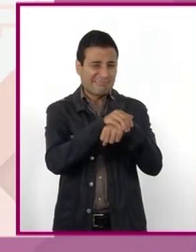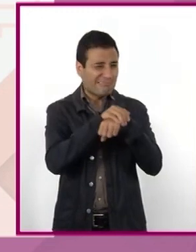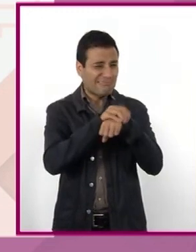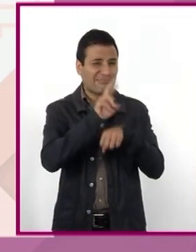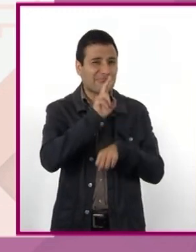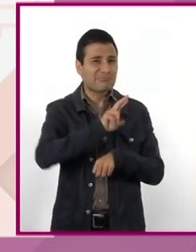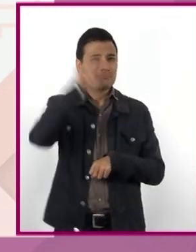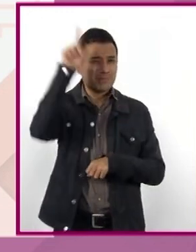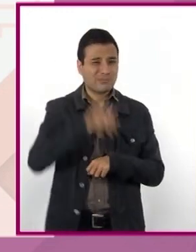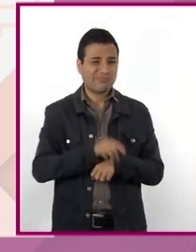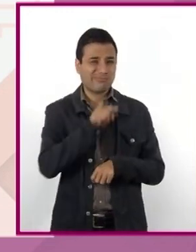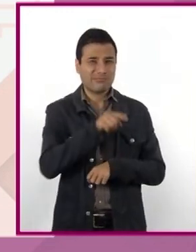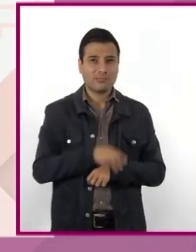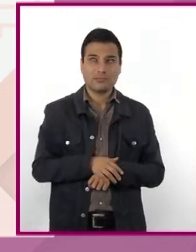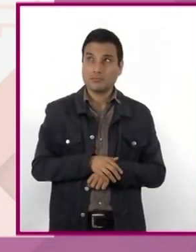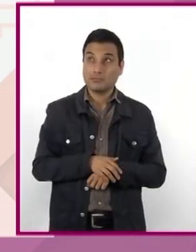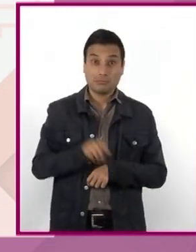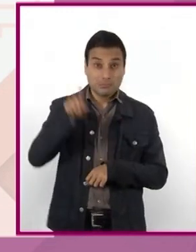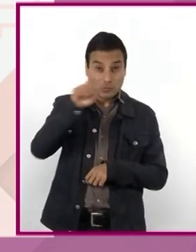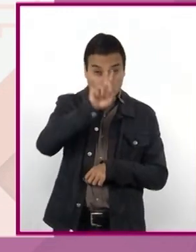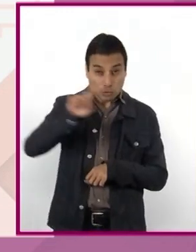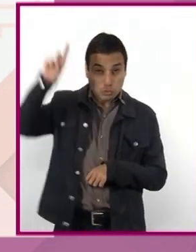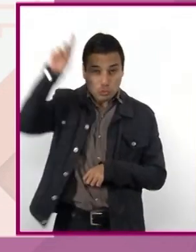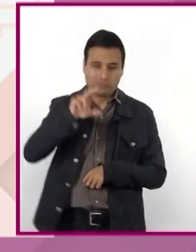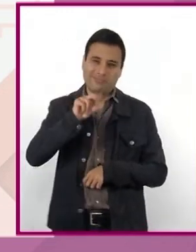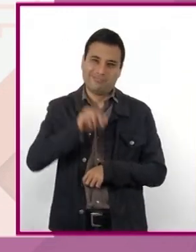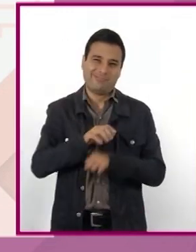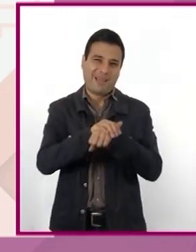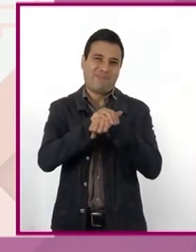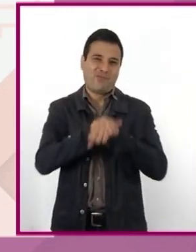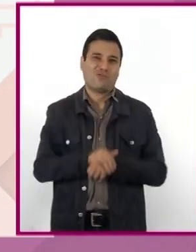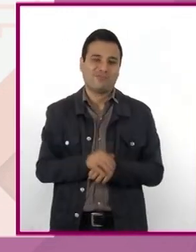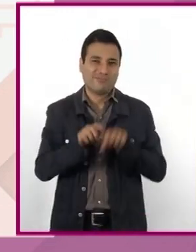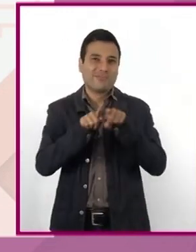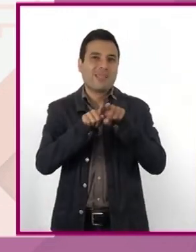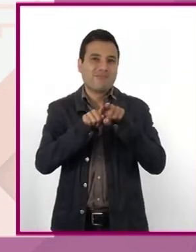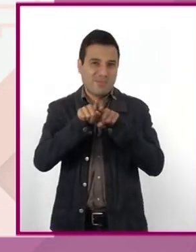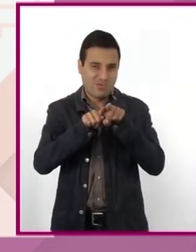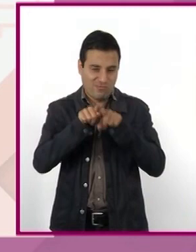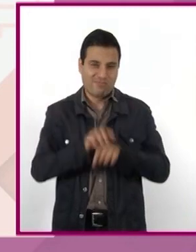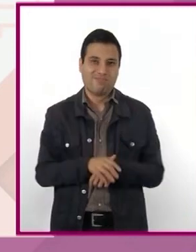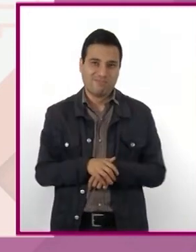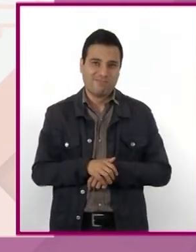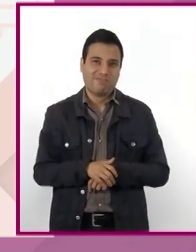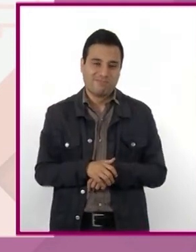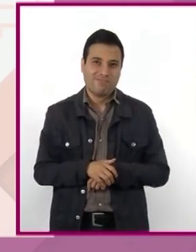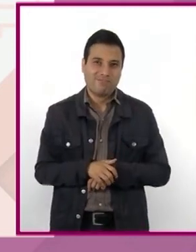Nunca fue su Dios, solo su amigo, su hermano.